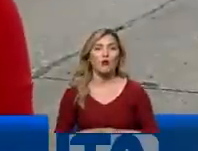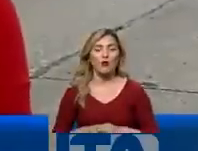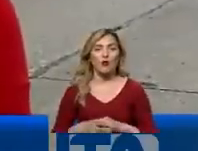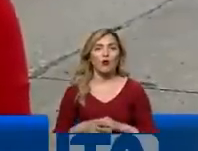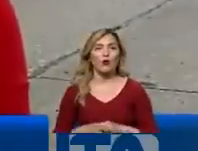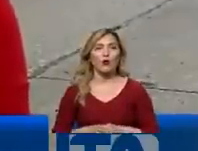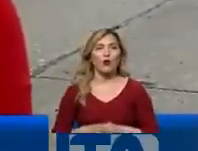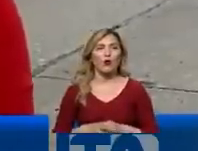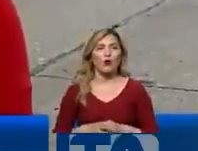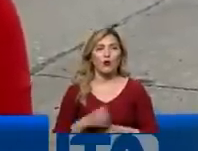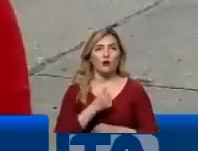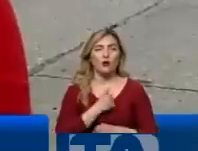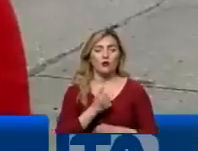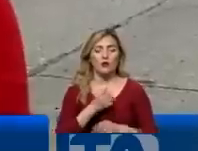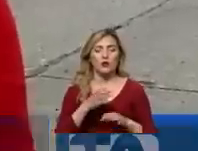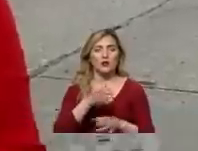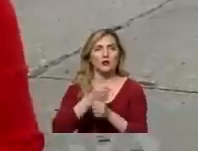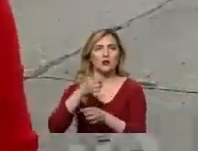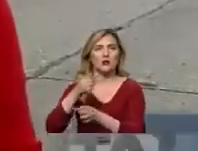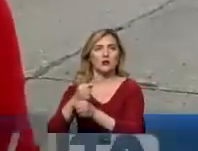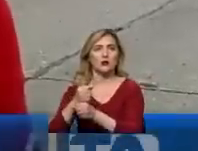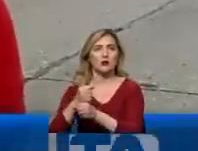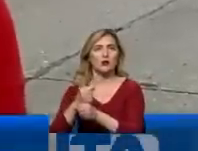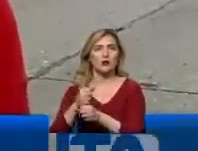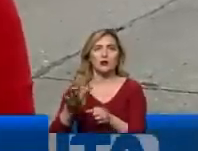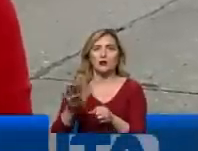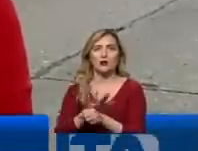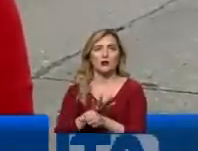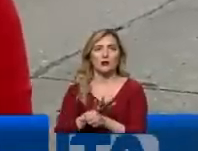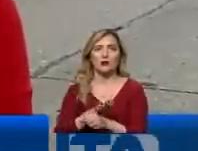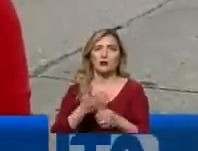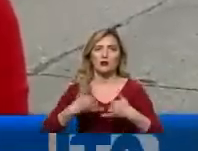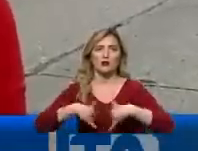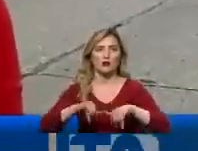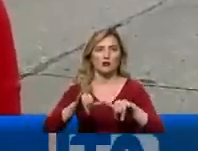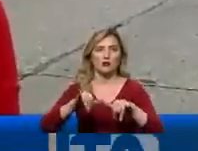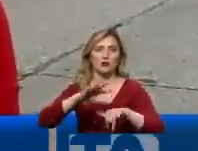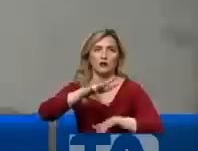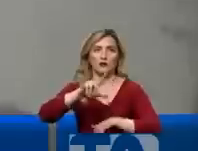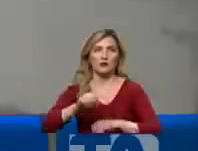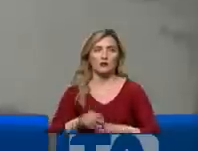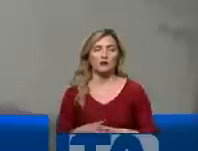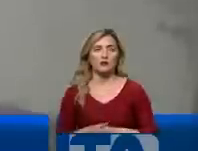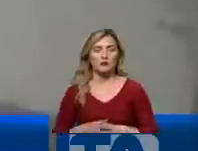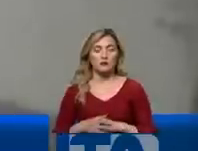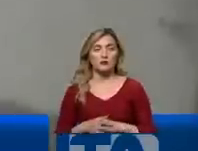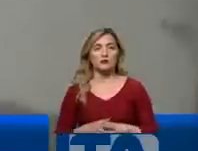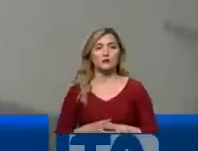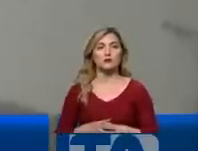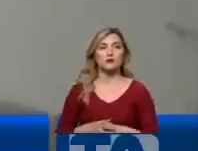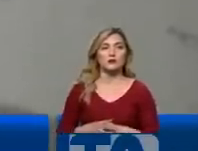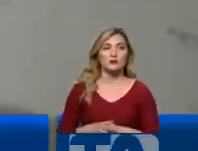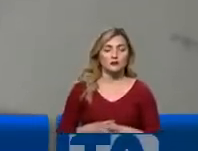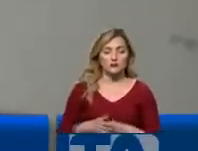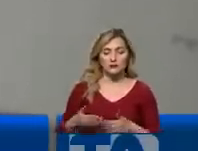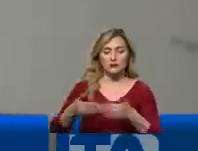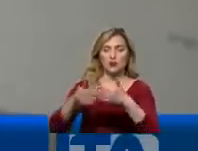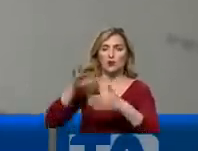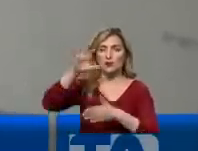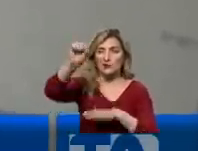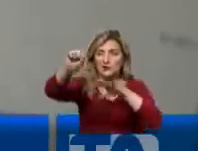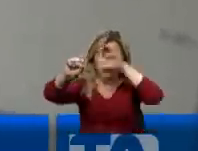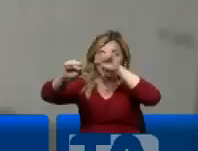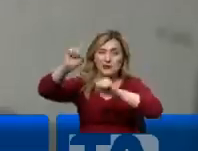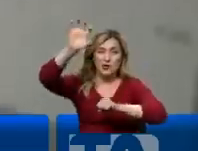han colocado medidas de seguridad, nada ha sido suficiente para impedir el accionar delictivo. Con una mano trepan las paredes y con la